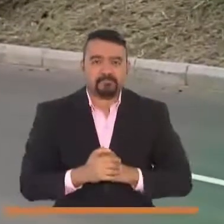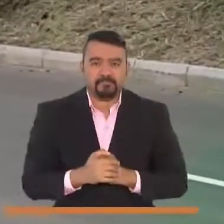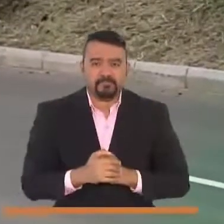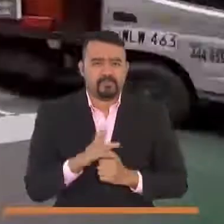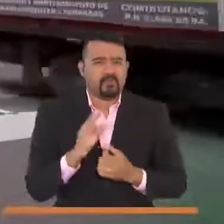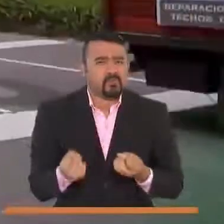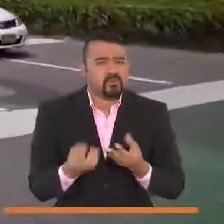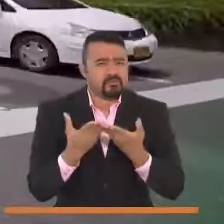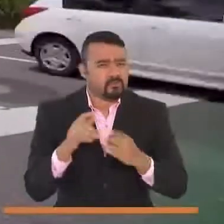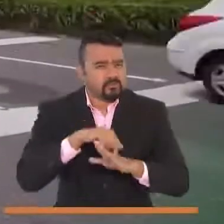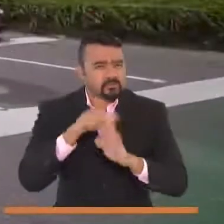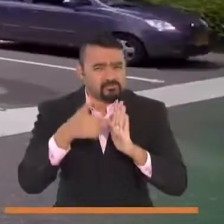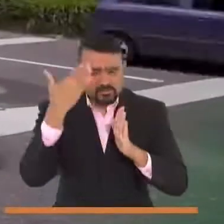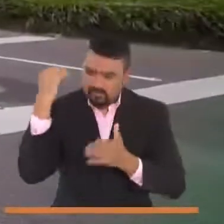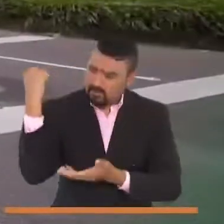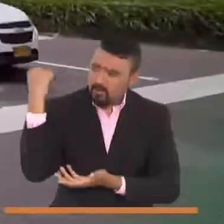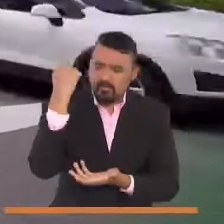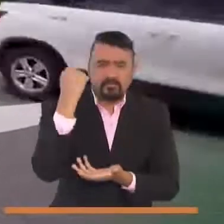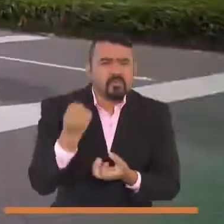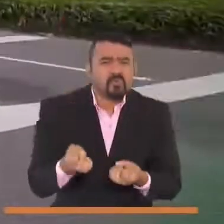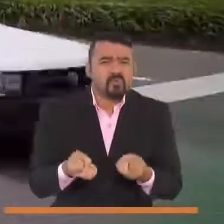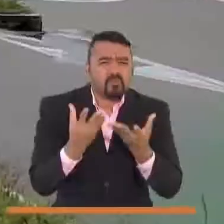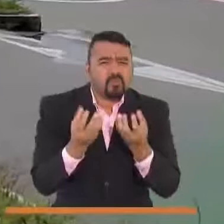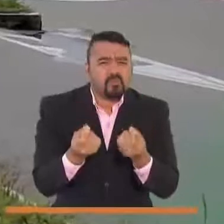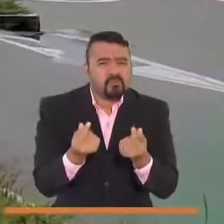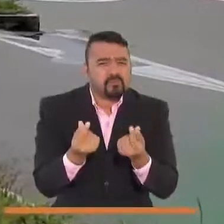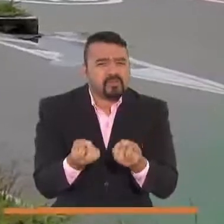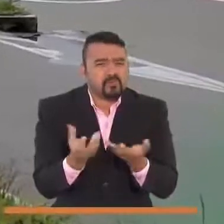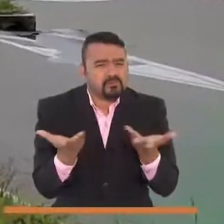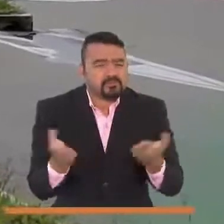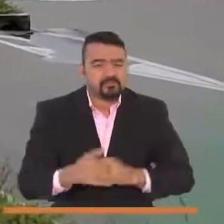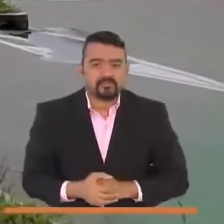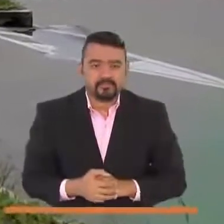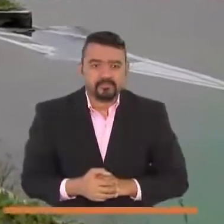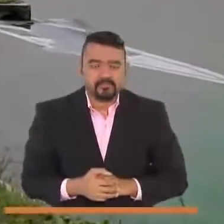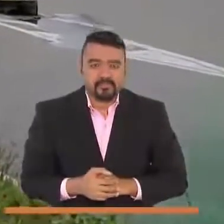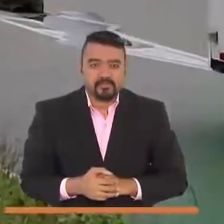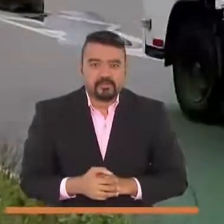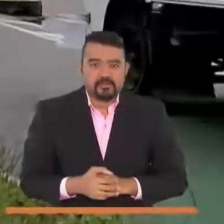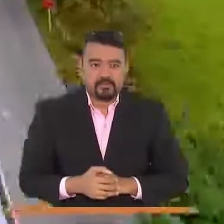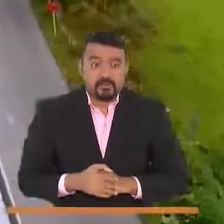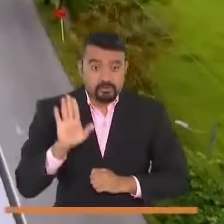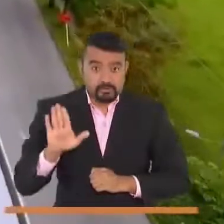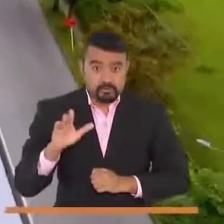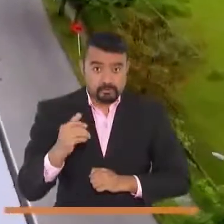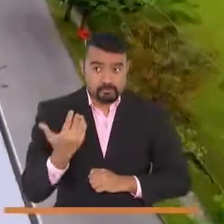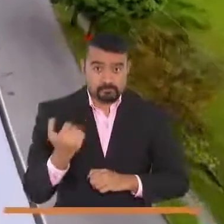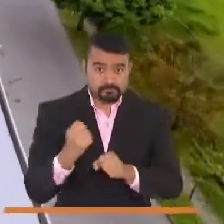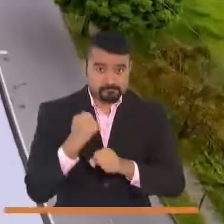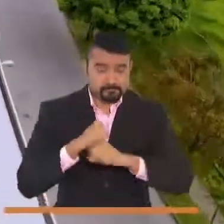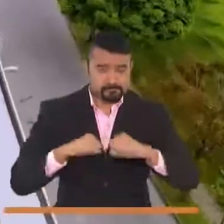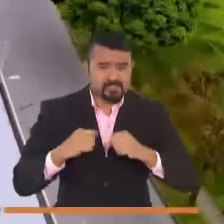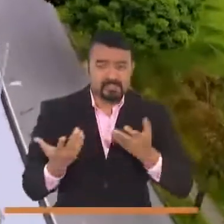gran aporte, pero hablemos entonces de esas cifras y de esa infraestructura, director. Claro que sí. Para el proyecto de la vía distribuidora